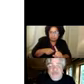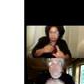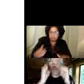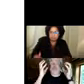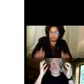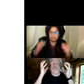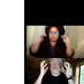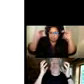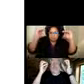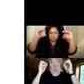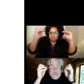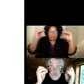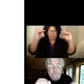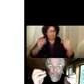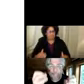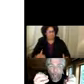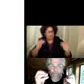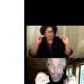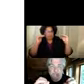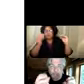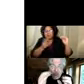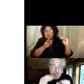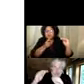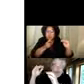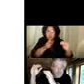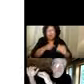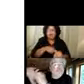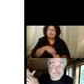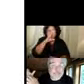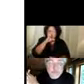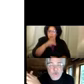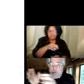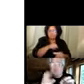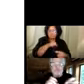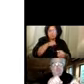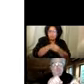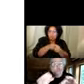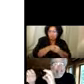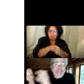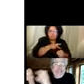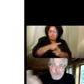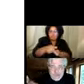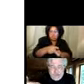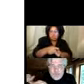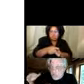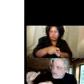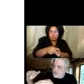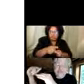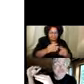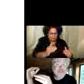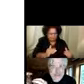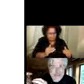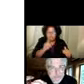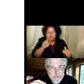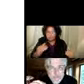objetivo. Y eso es elevar, elevar la profesión de soporte directo a donde debería